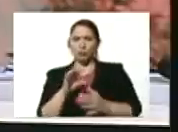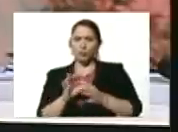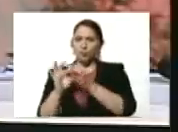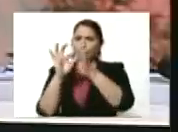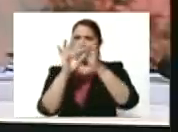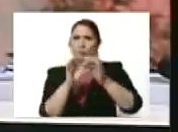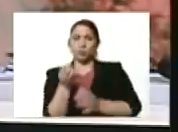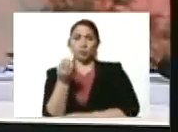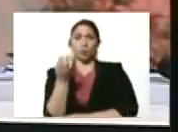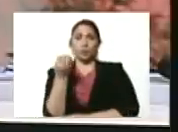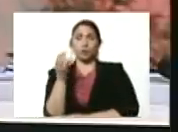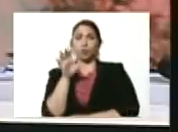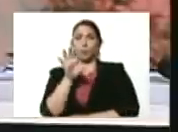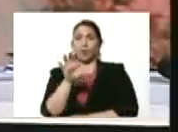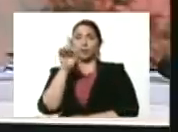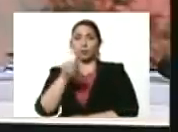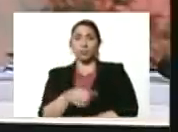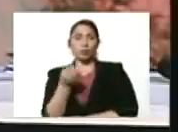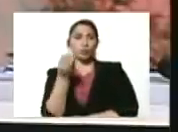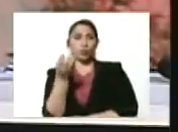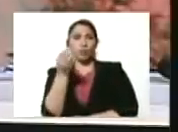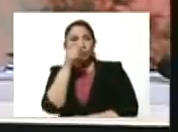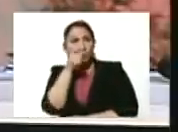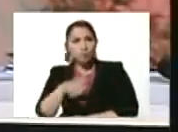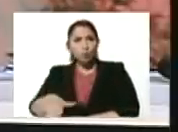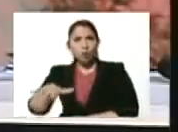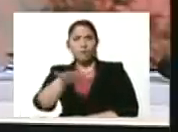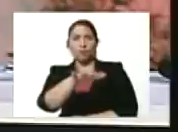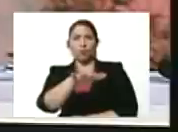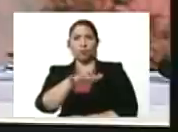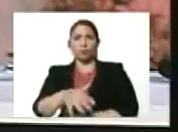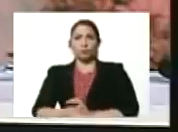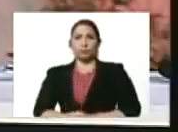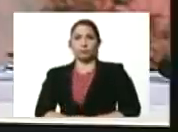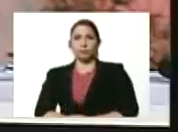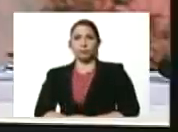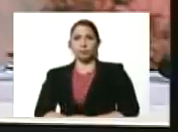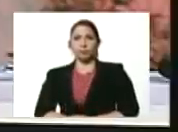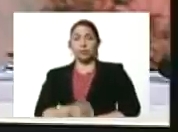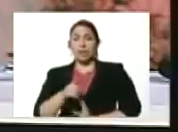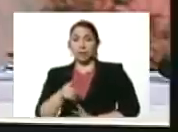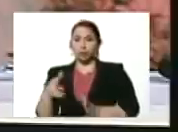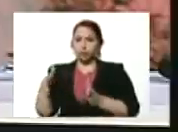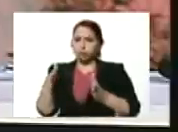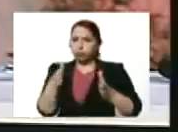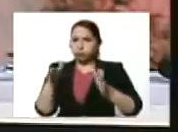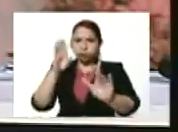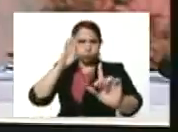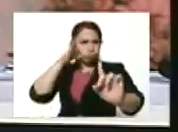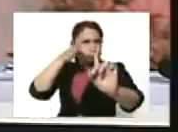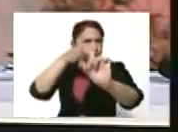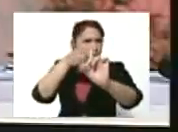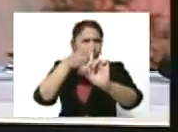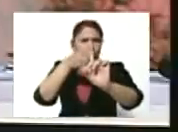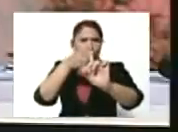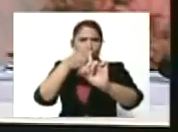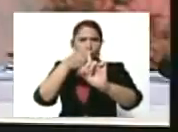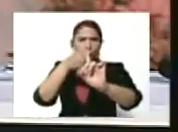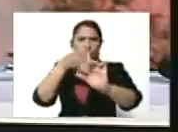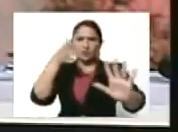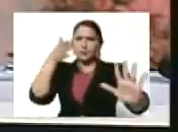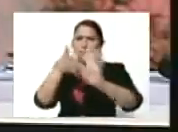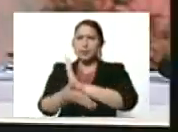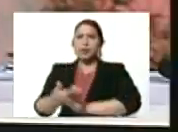del Congreso de la Patria, del Congreso de los Pueblos. De eso se trata, la ruta hacia lo que